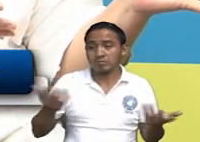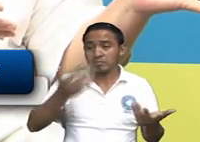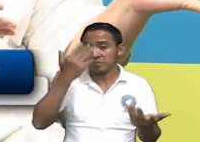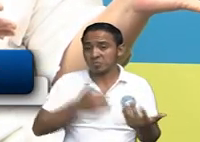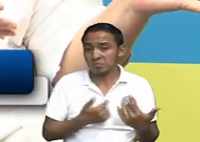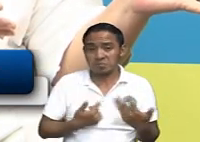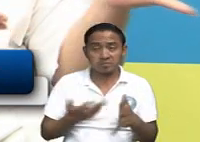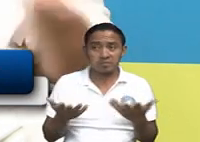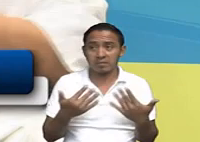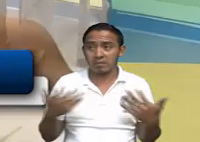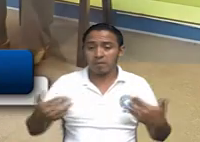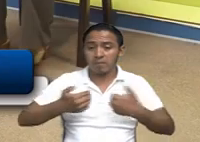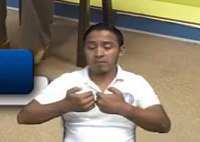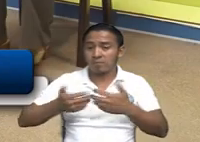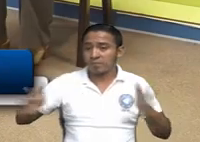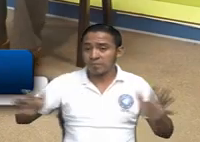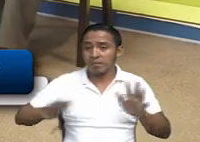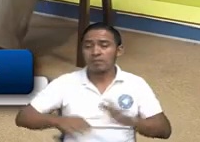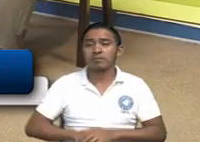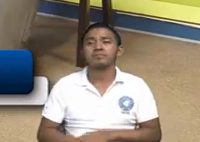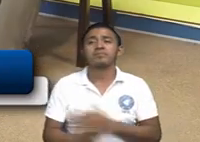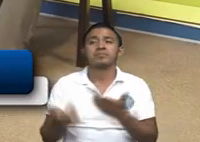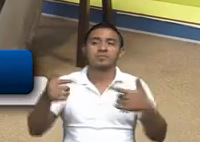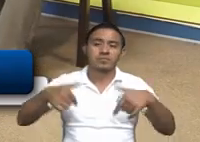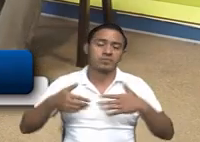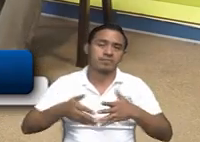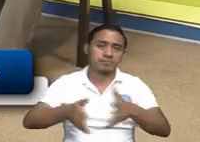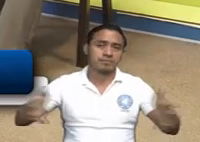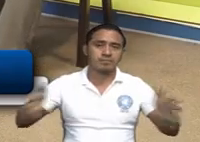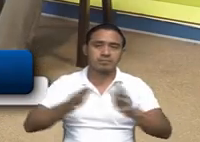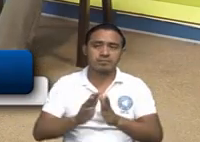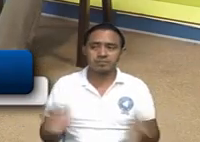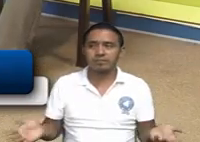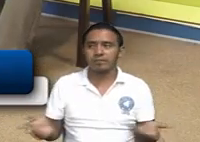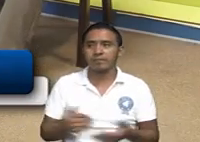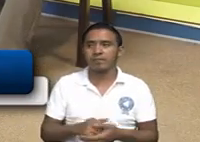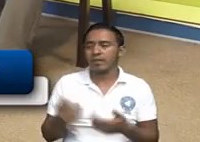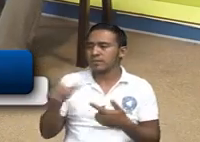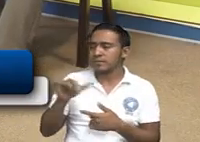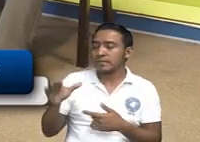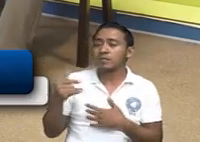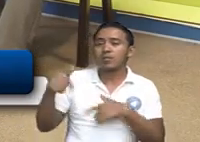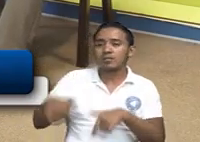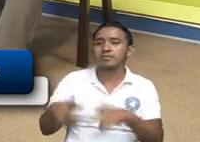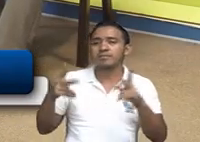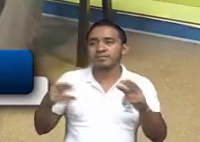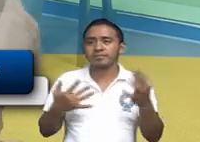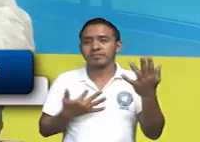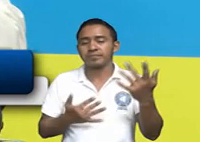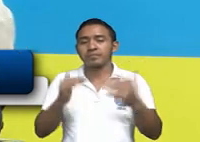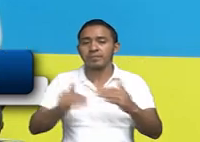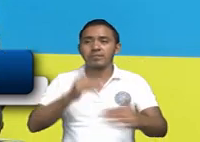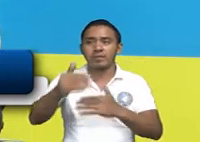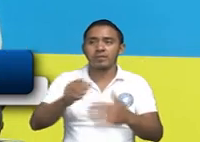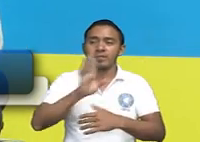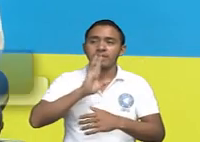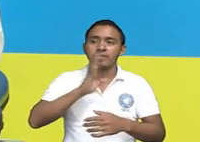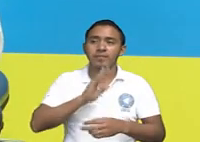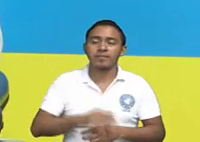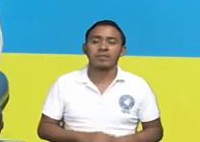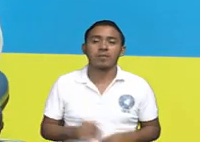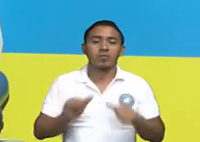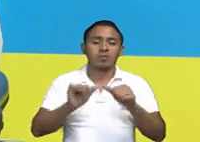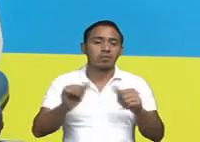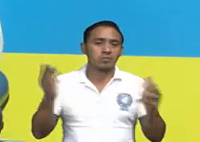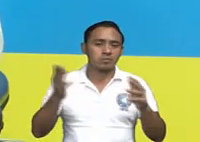del noviazgo. Están más abiertos ahora. Ahora estamos más abiertos, creo yo que sí. Licenciada, nos vamos a una pausa. Cuando regresemos, vamos a seguir